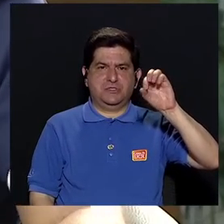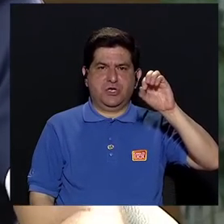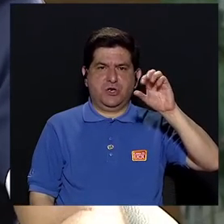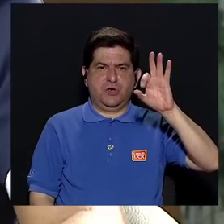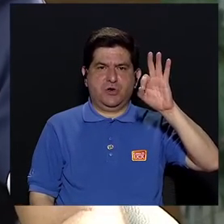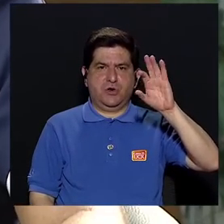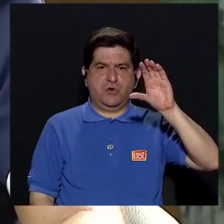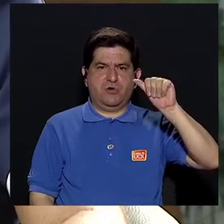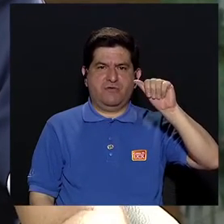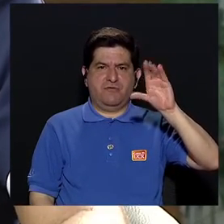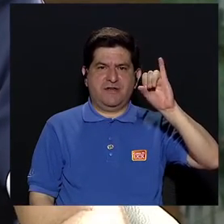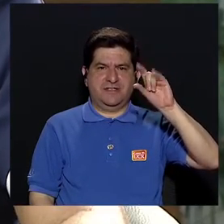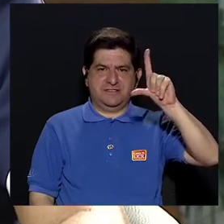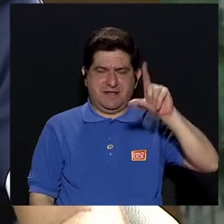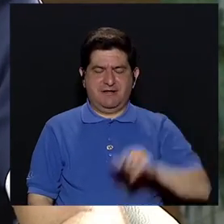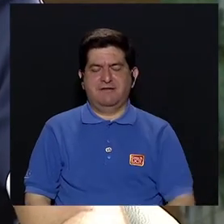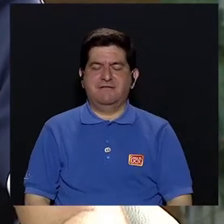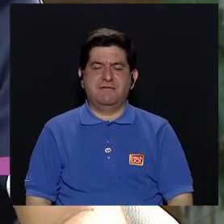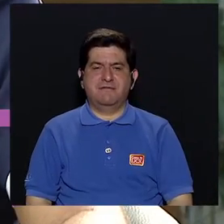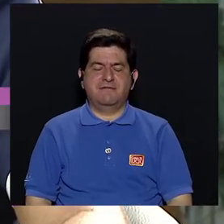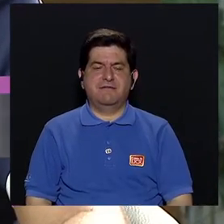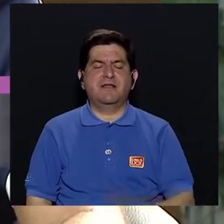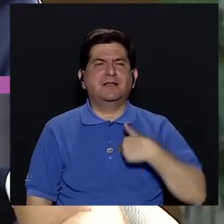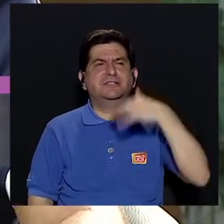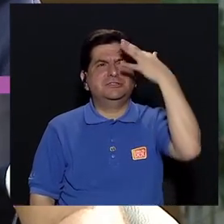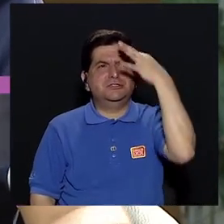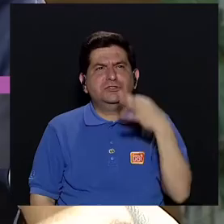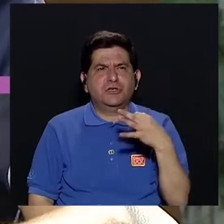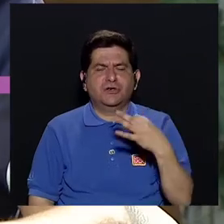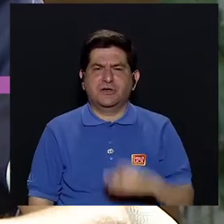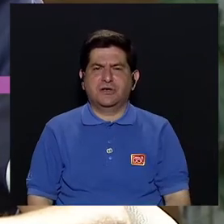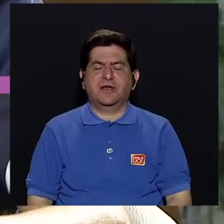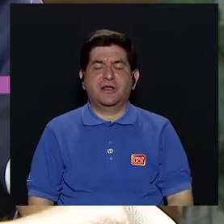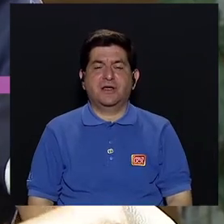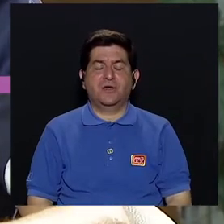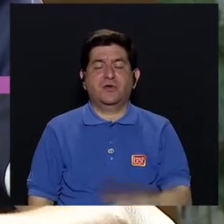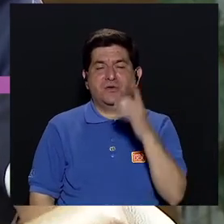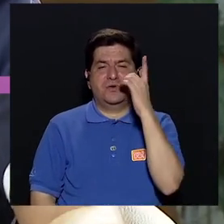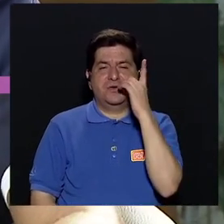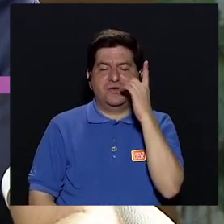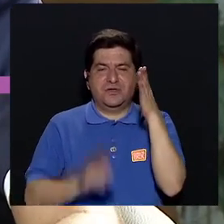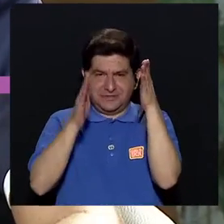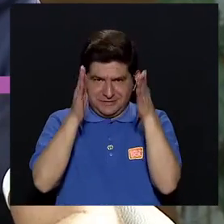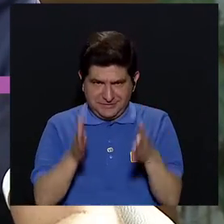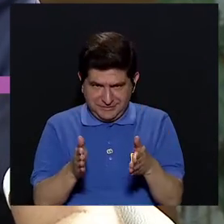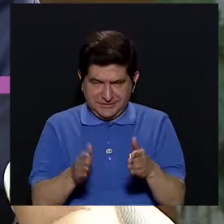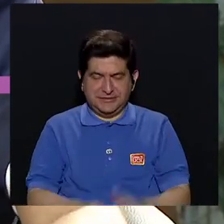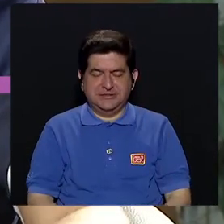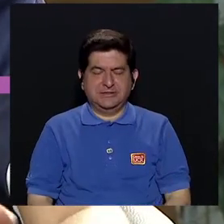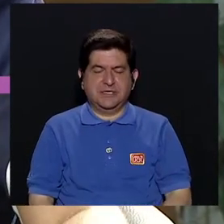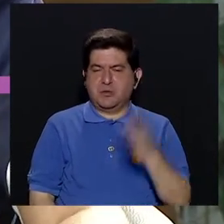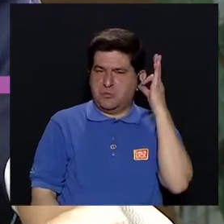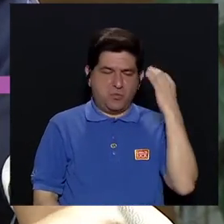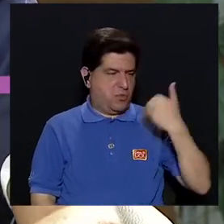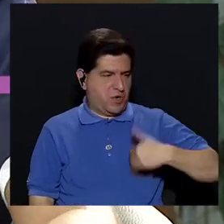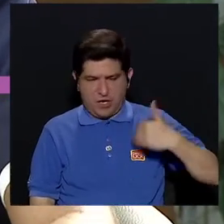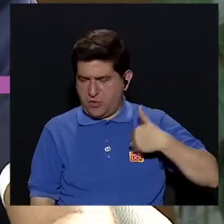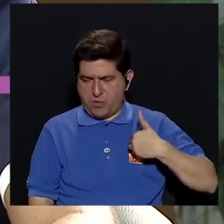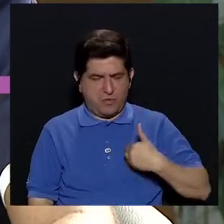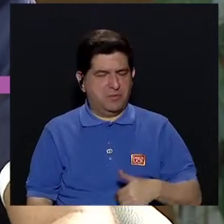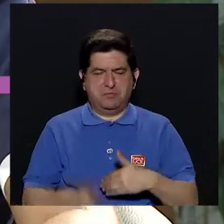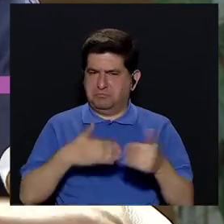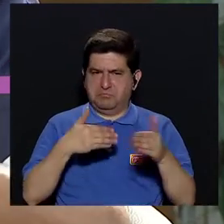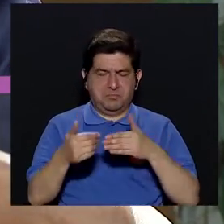Bueno, en este punto creo que es el odontólogo o la odontóloga